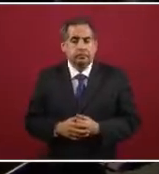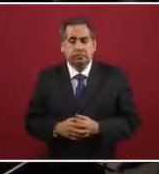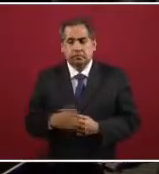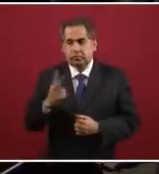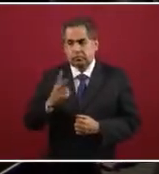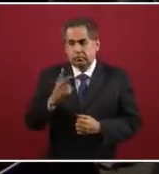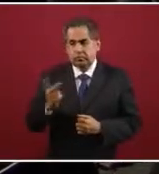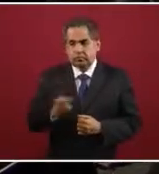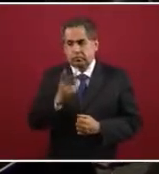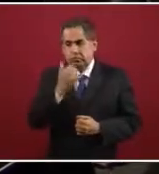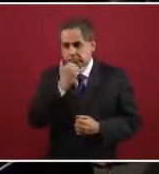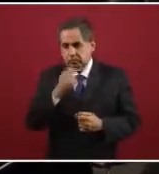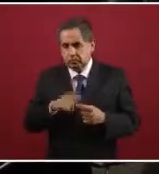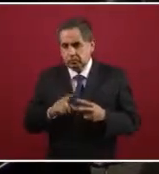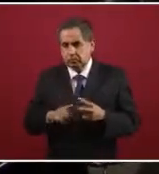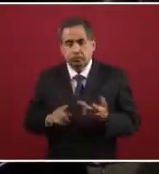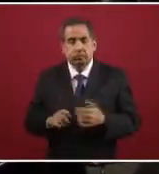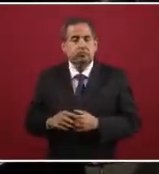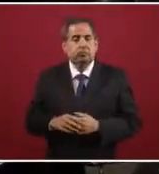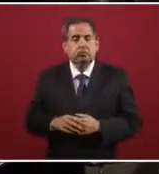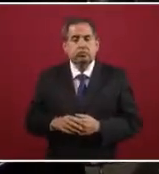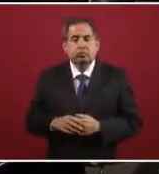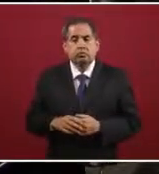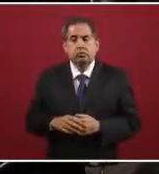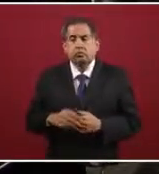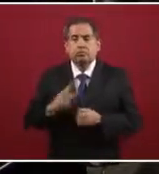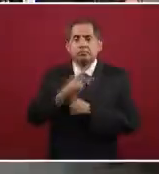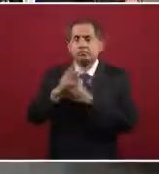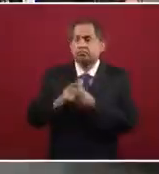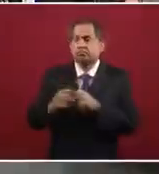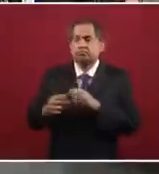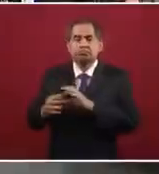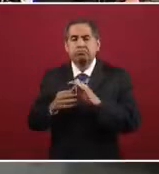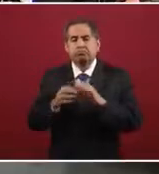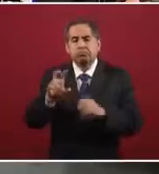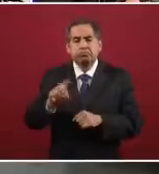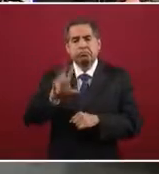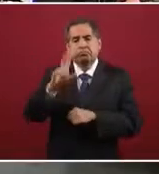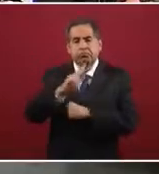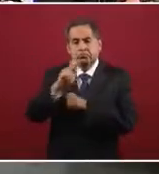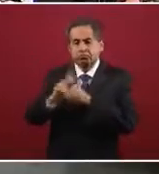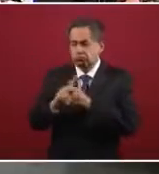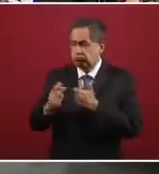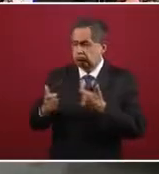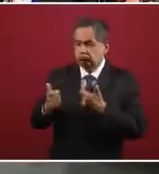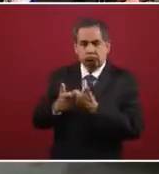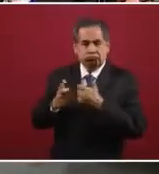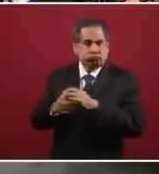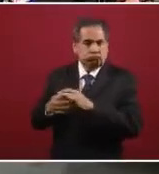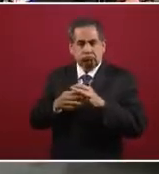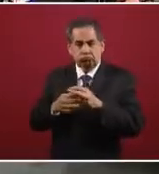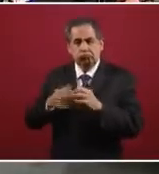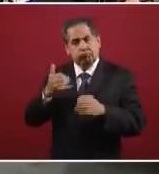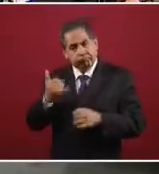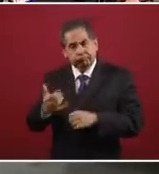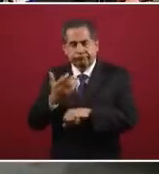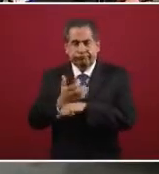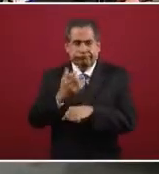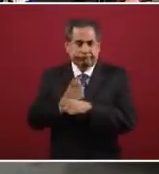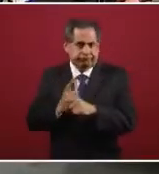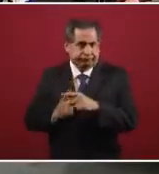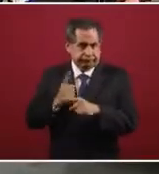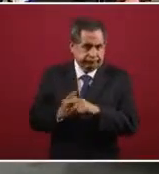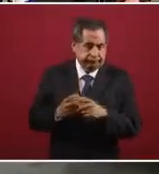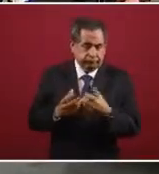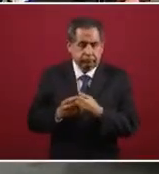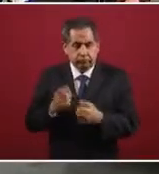disculpe. Los cooperantes, los países cooperantes, los 35 que usted comentó y además los Estados Unidos que pues